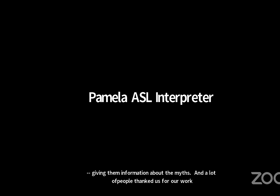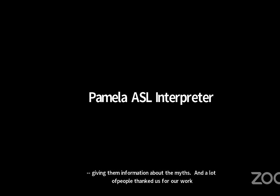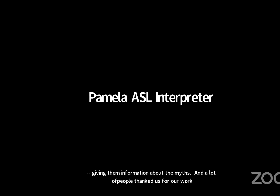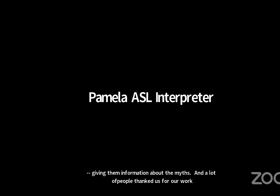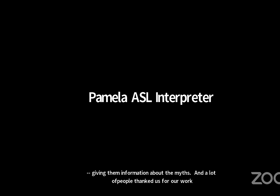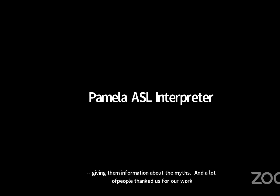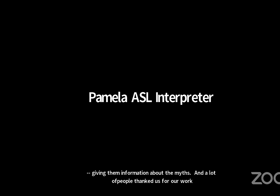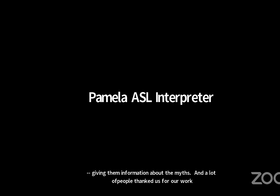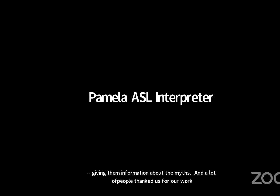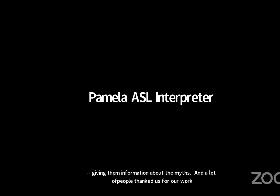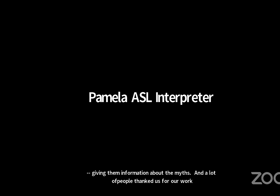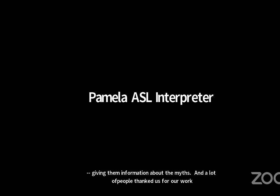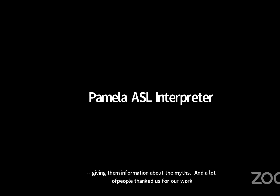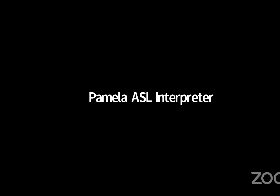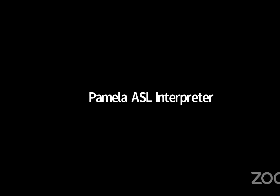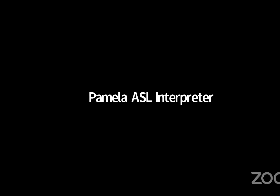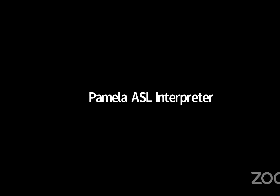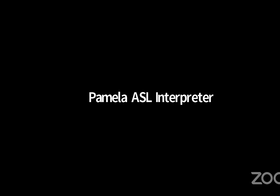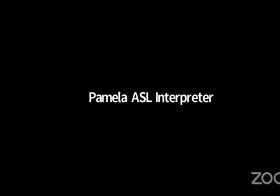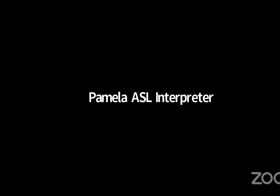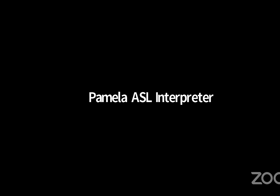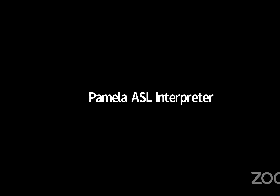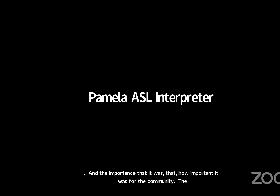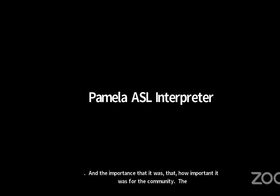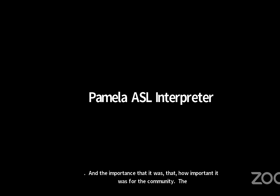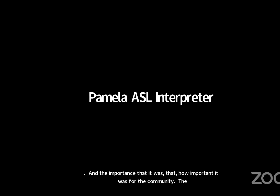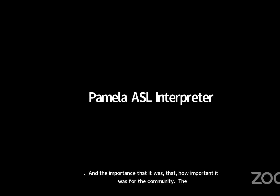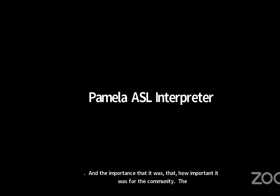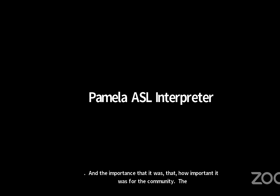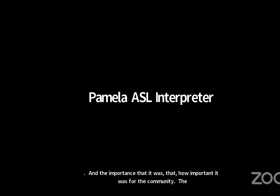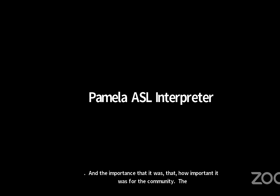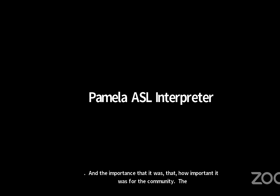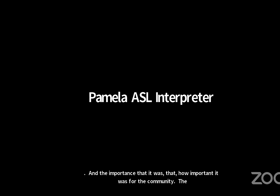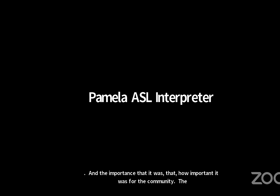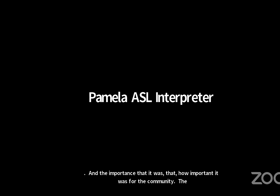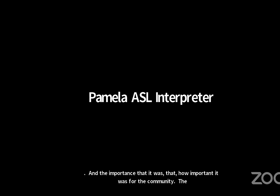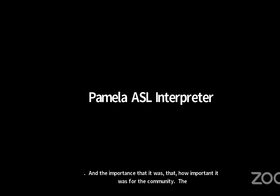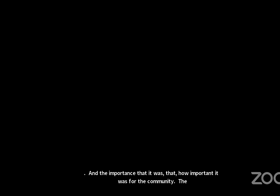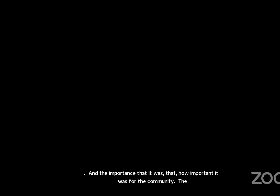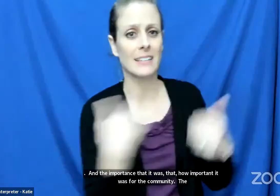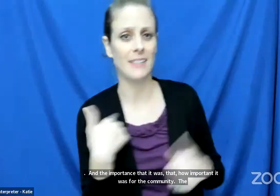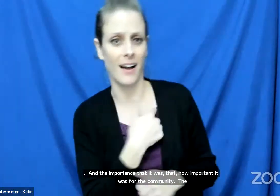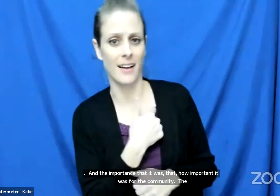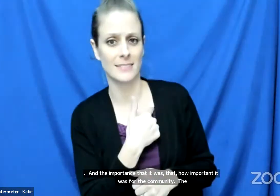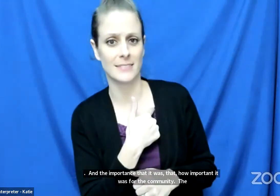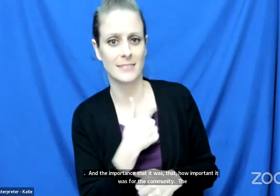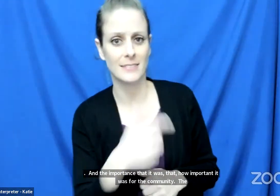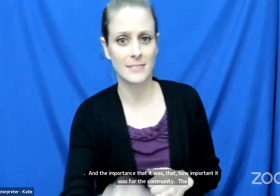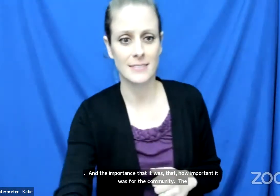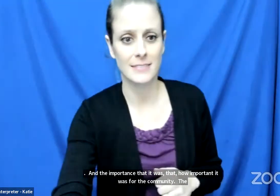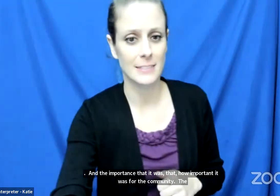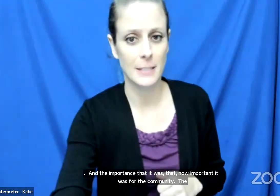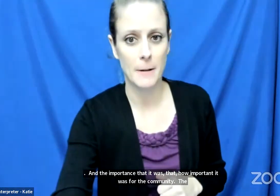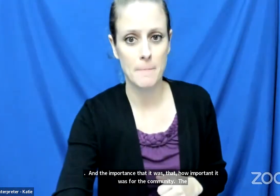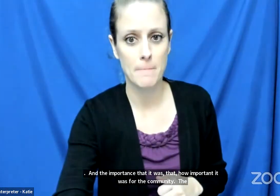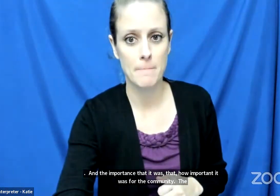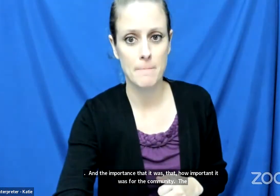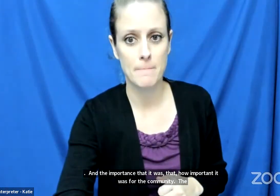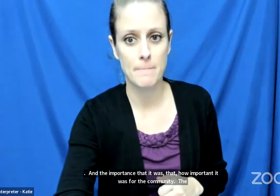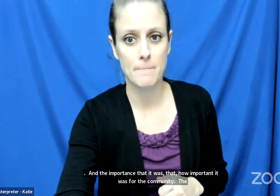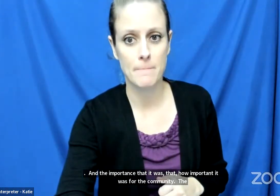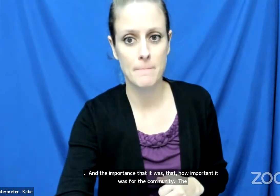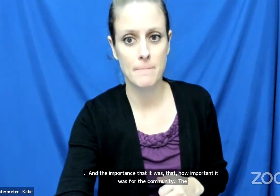haciendo, por el labor que estábamos haciendo. Reitero que las personas nos dieron nos dieron sus